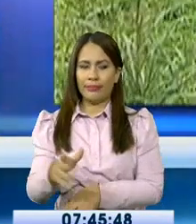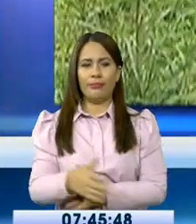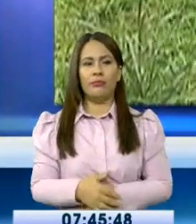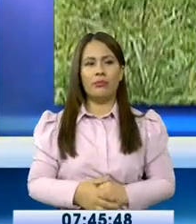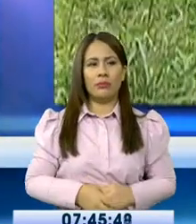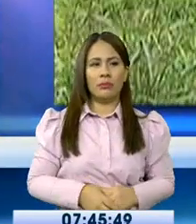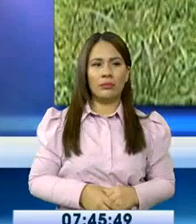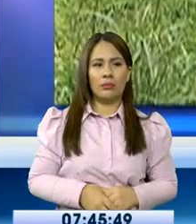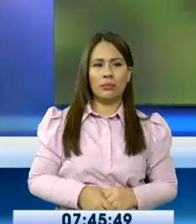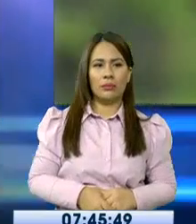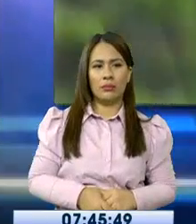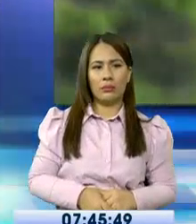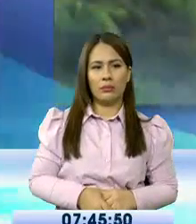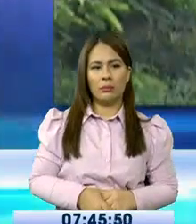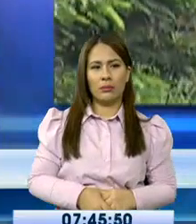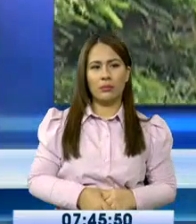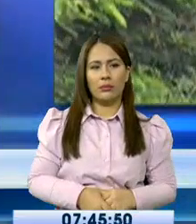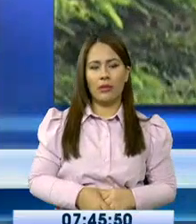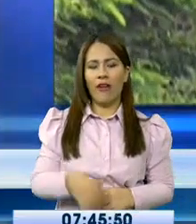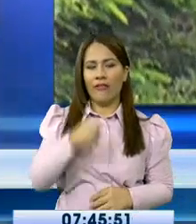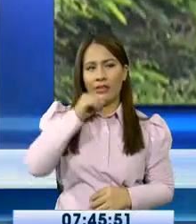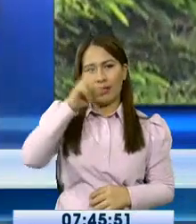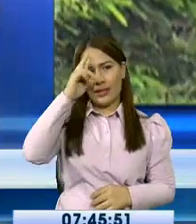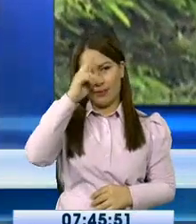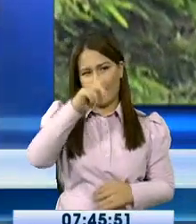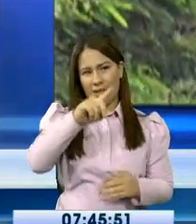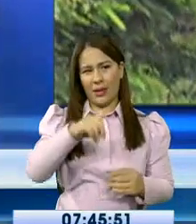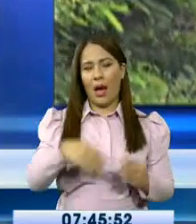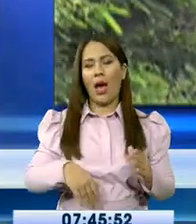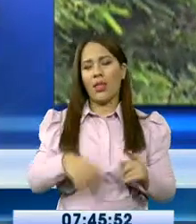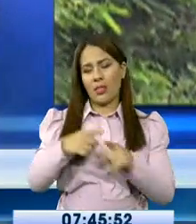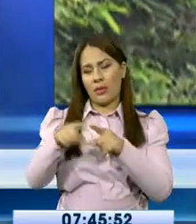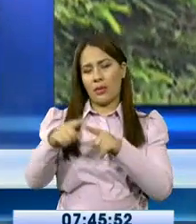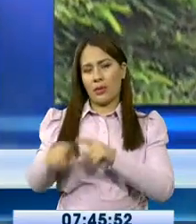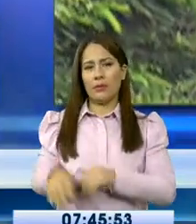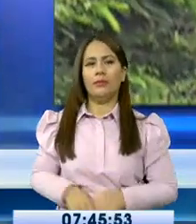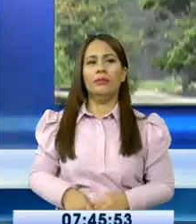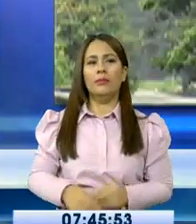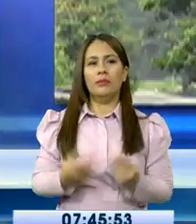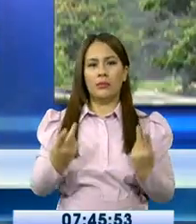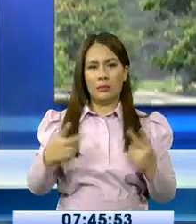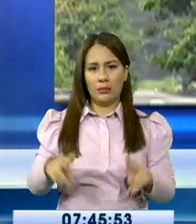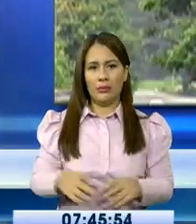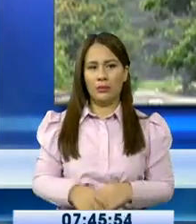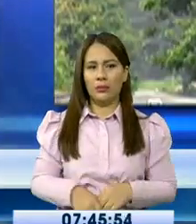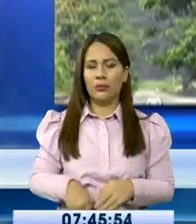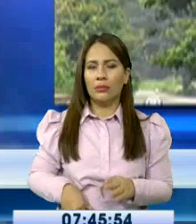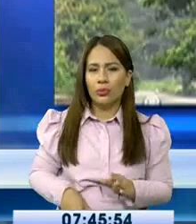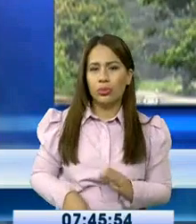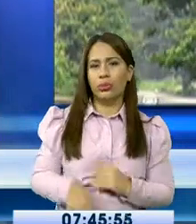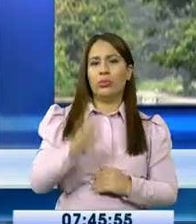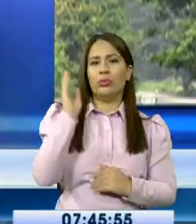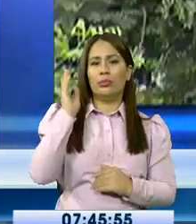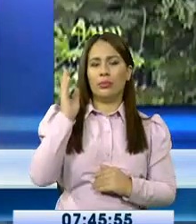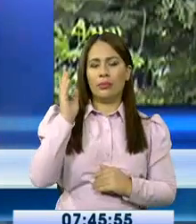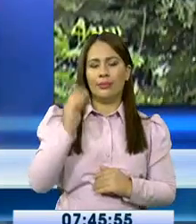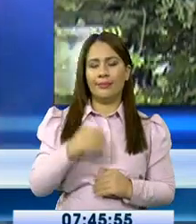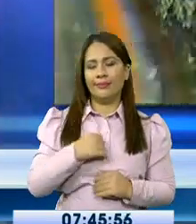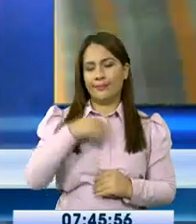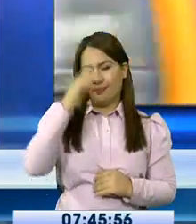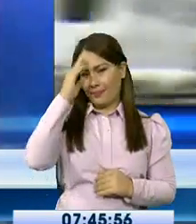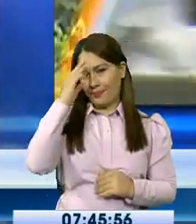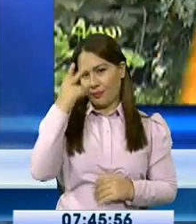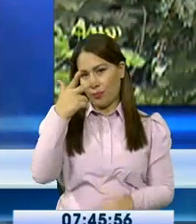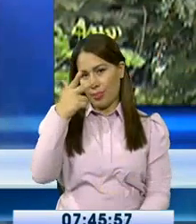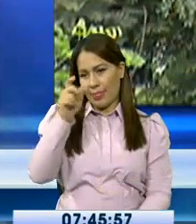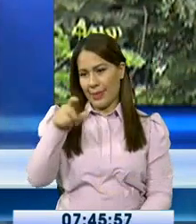por... Que no respetar los límites de velocidad, por distraerse, son varias causas, pero entre eso también está la velocidad. Entonces, hemos tenido solamente 3 accidentes registrados en